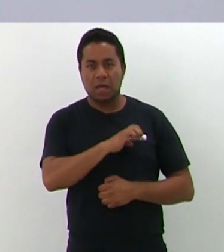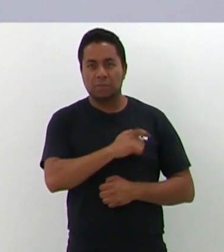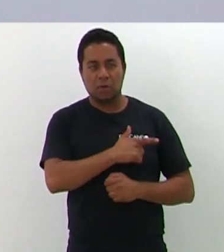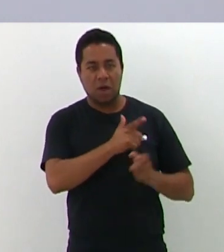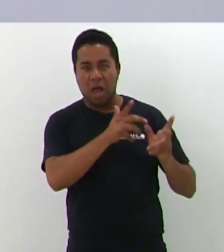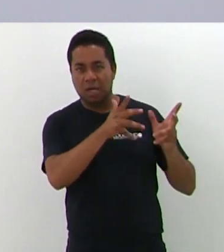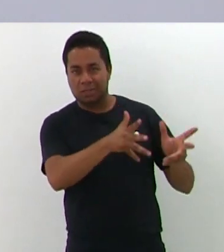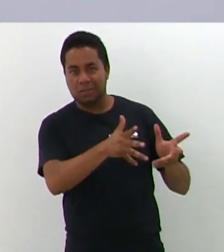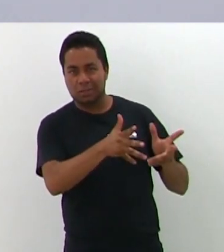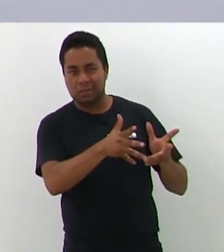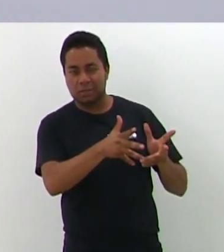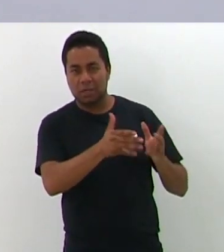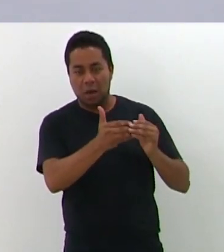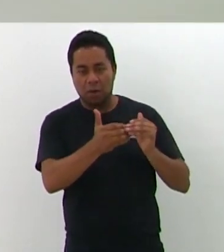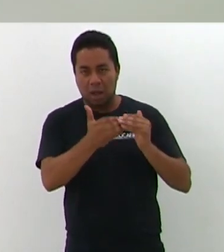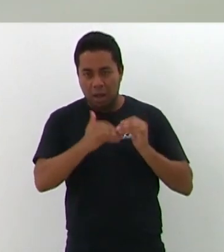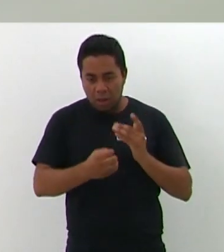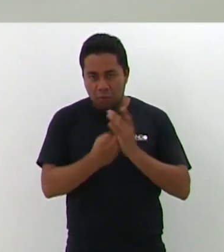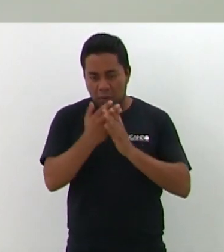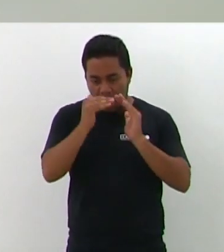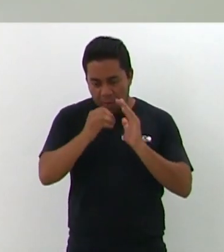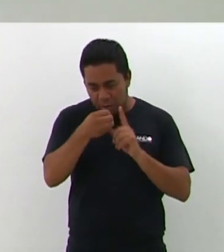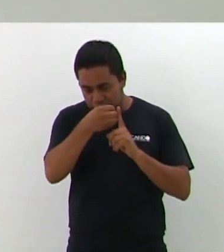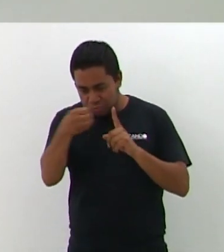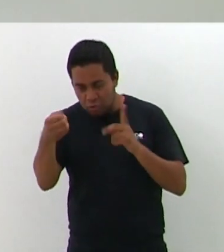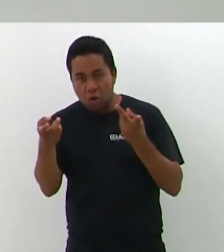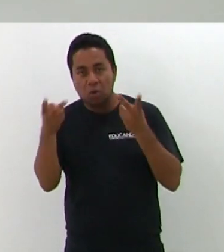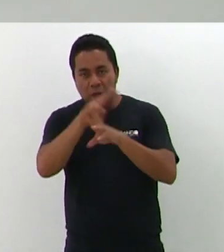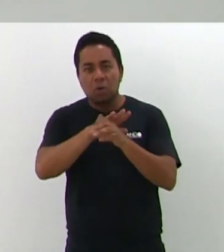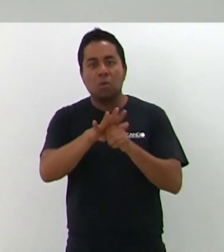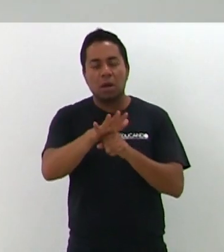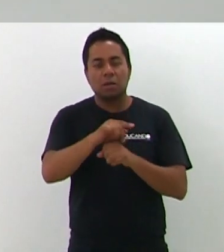triste, sería lo contrario, ¿verdad? Yo